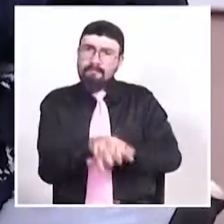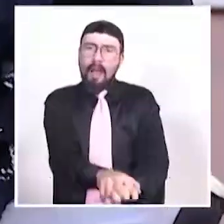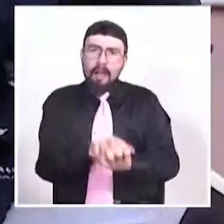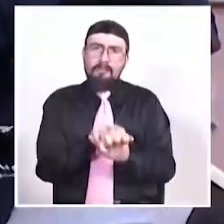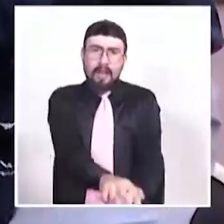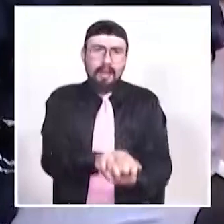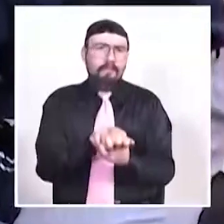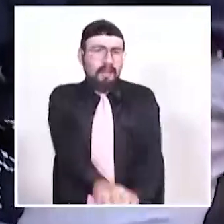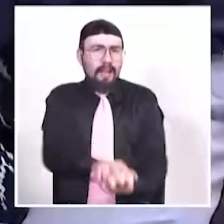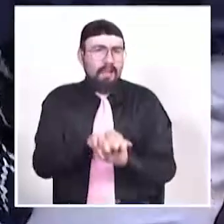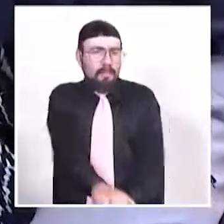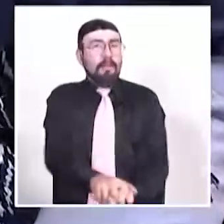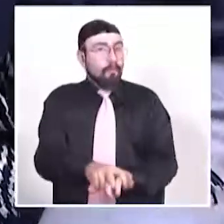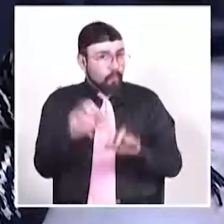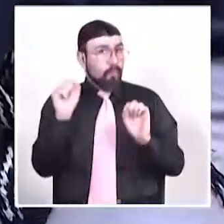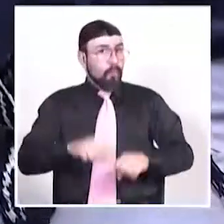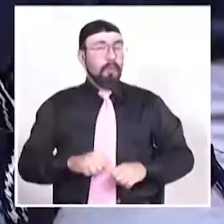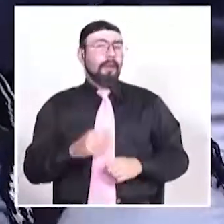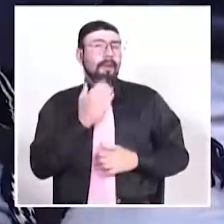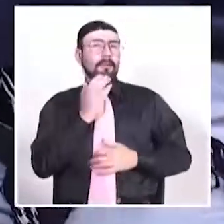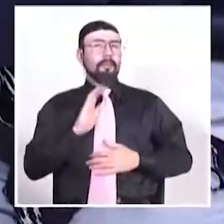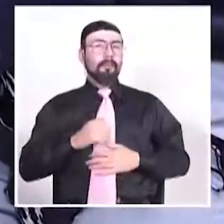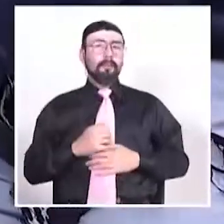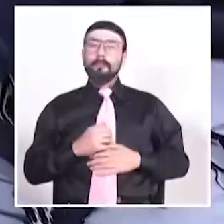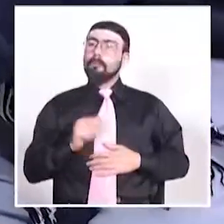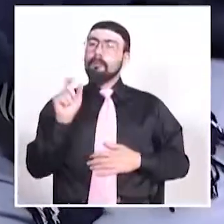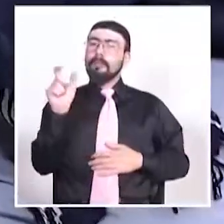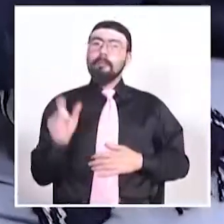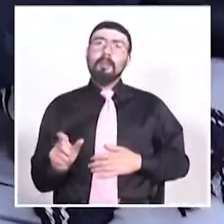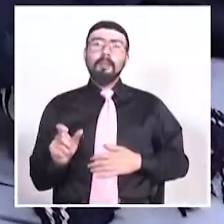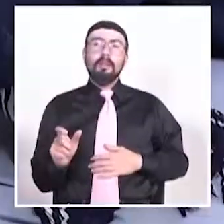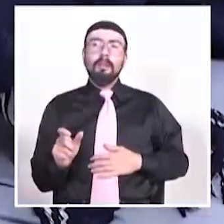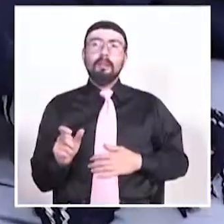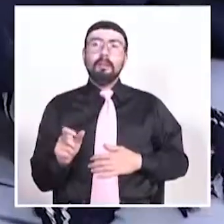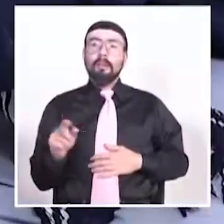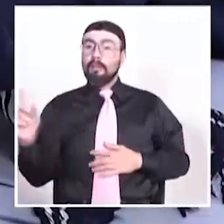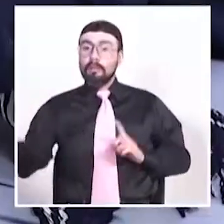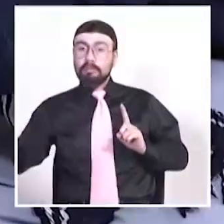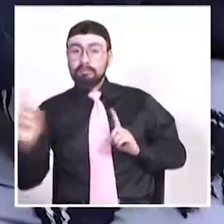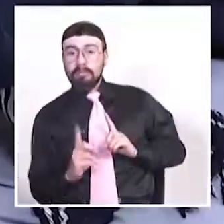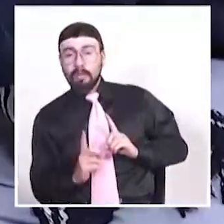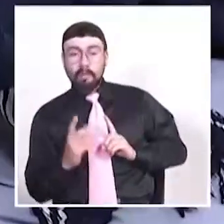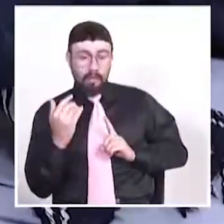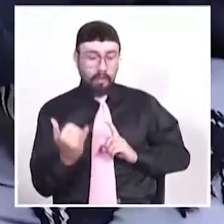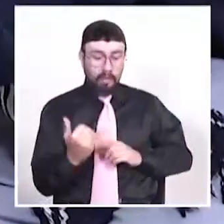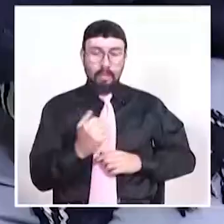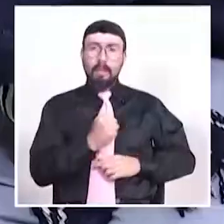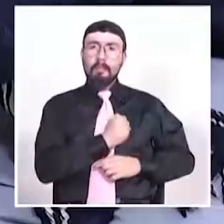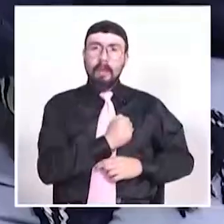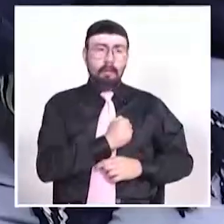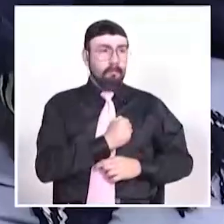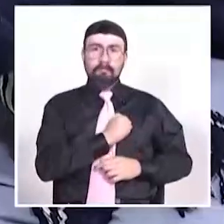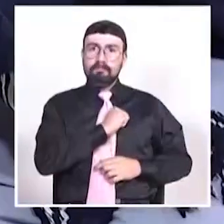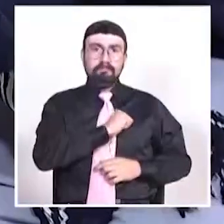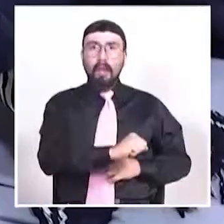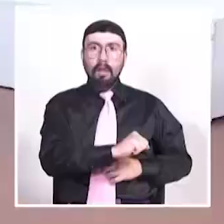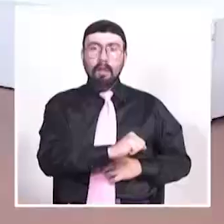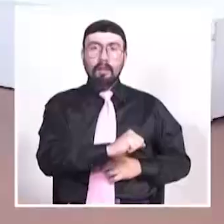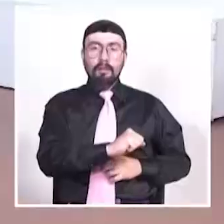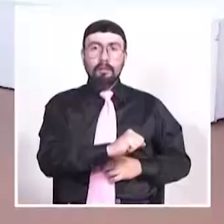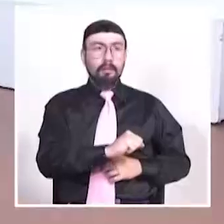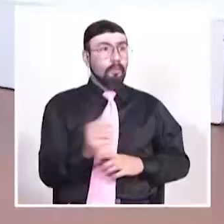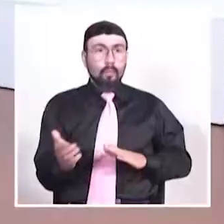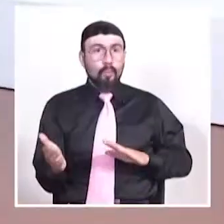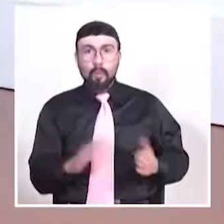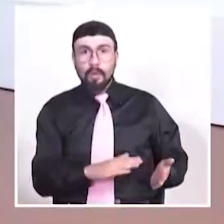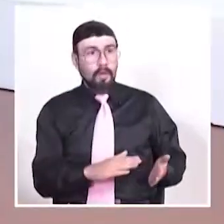varios escenarios. Un escenario es, por ejemplo, de un paciente que llegue en paro y que la causa, que la